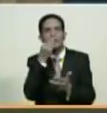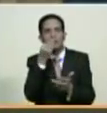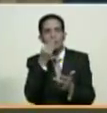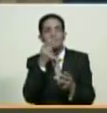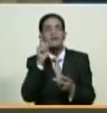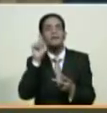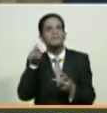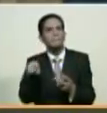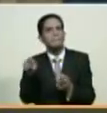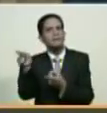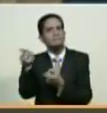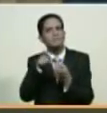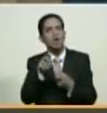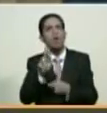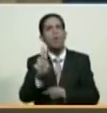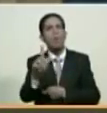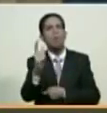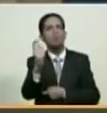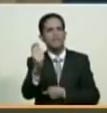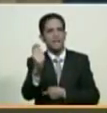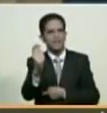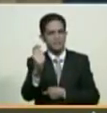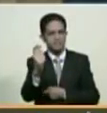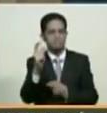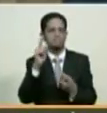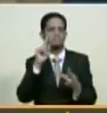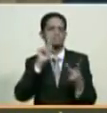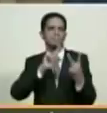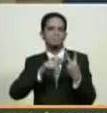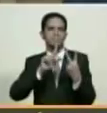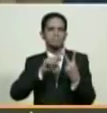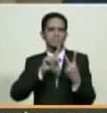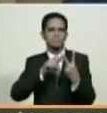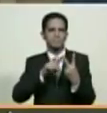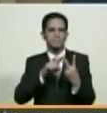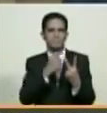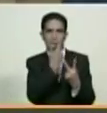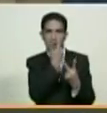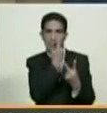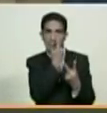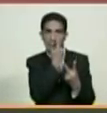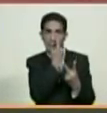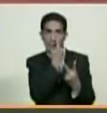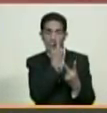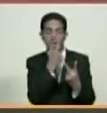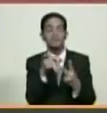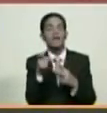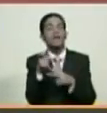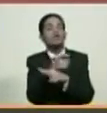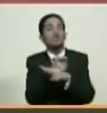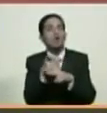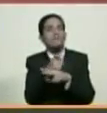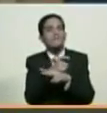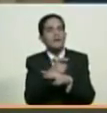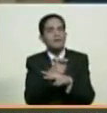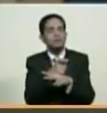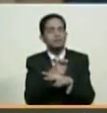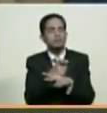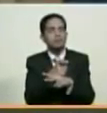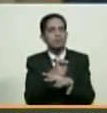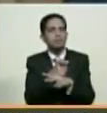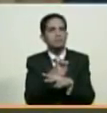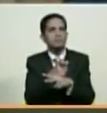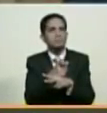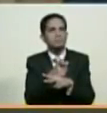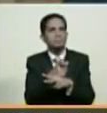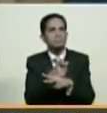tributaria, que también en este caso tiene una estrecha relación. En segundo lugar, el Gobierno Nacional ha emprendido un proceso de revisión de lo que